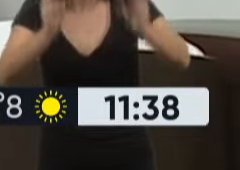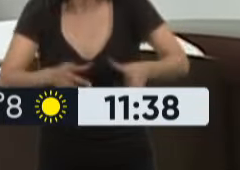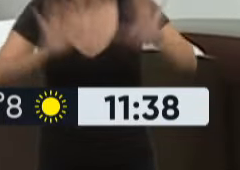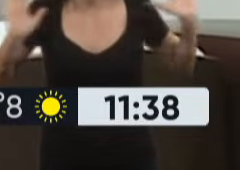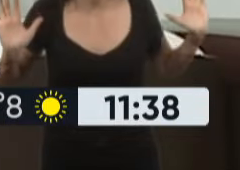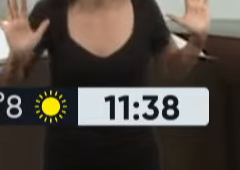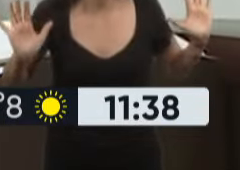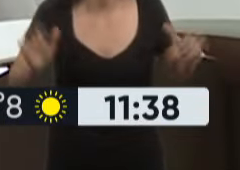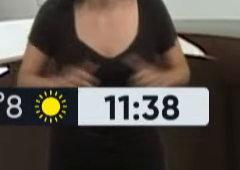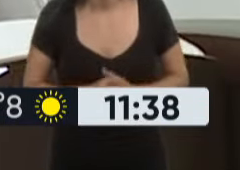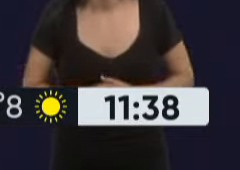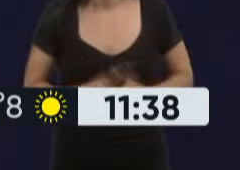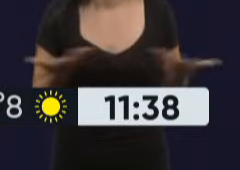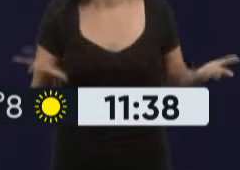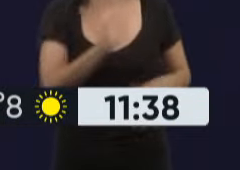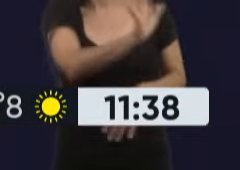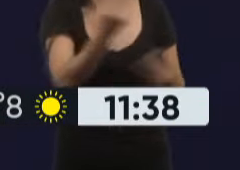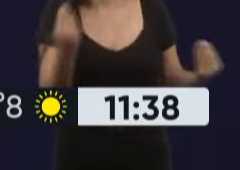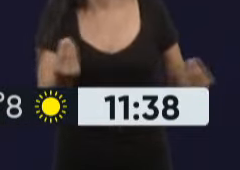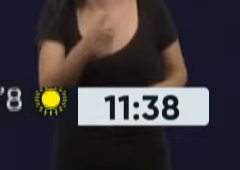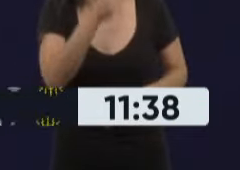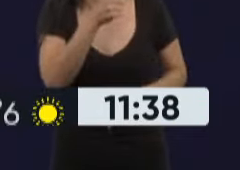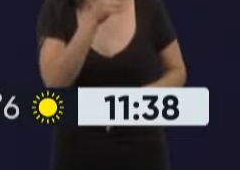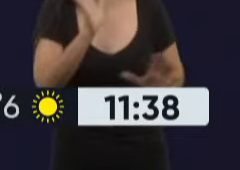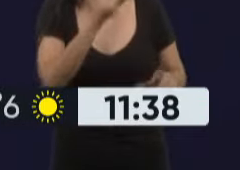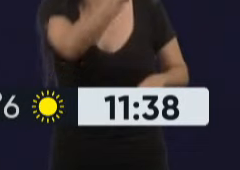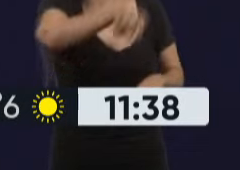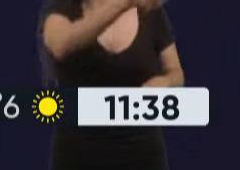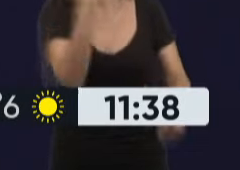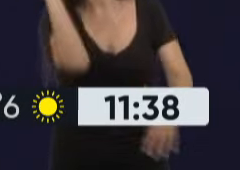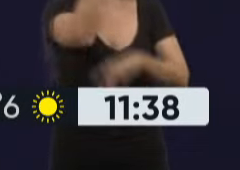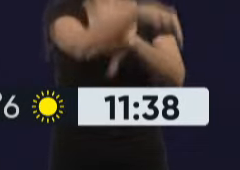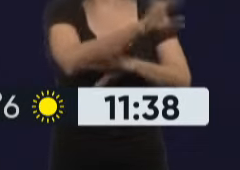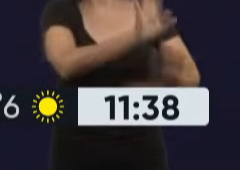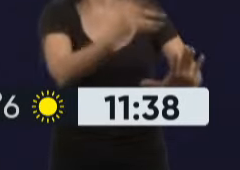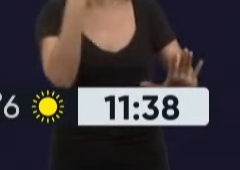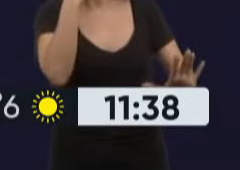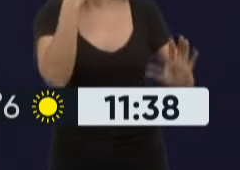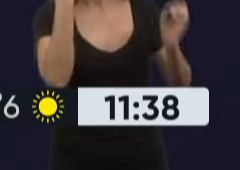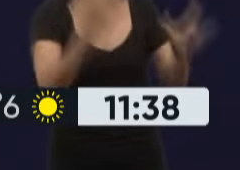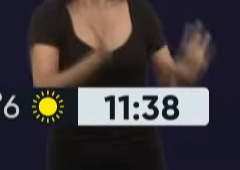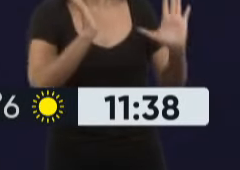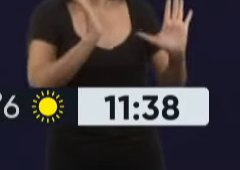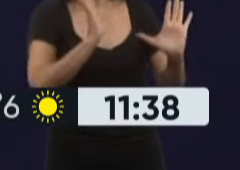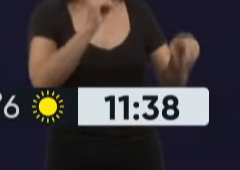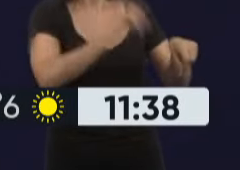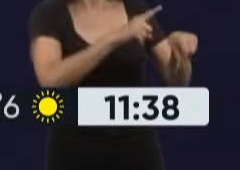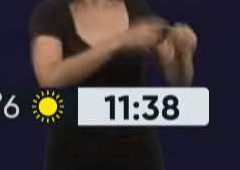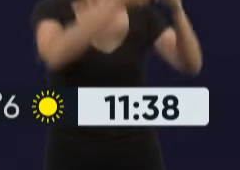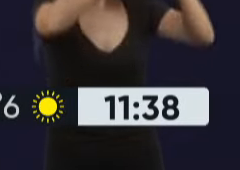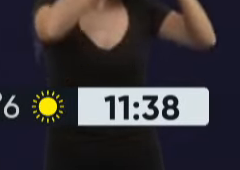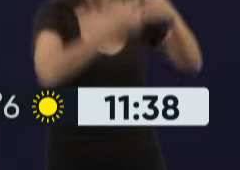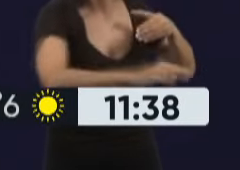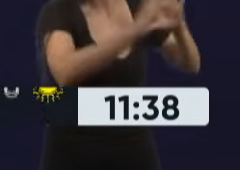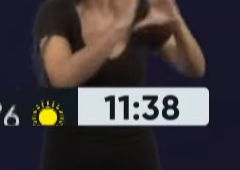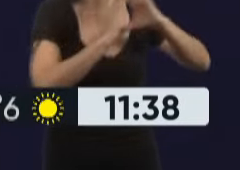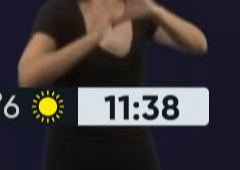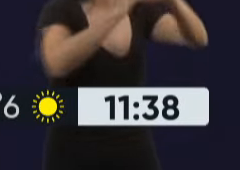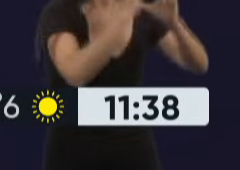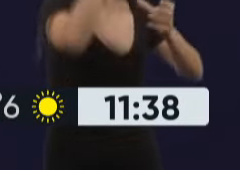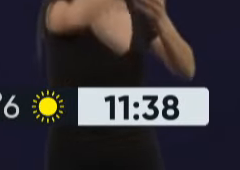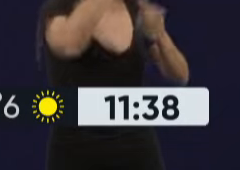presupuesto mu antig pero a ver Me parece que nos estamos adelantando hay que esperar a que se inicie el debate parlamentario